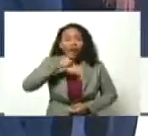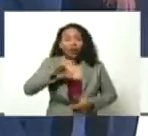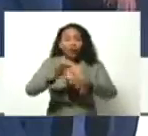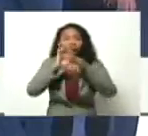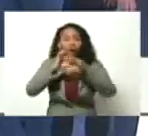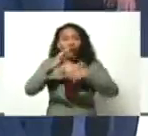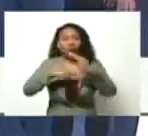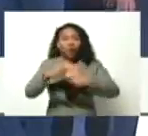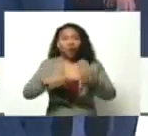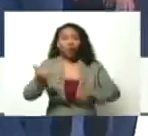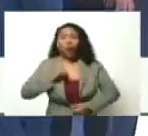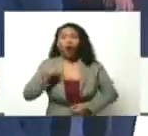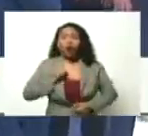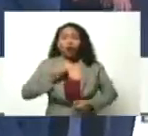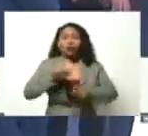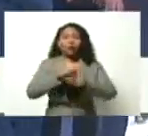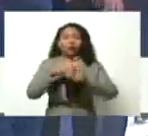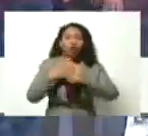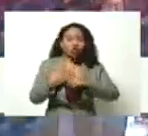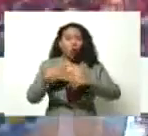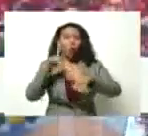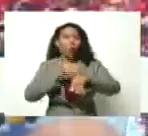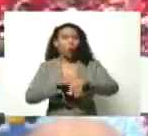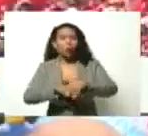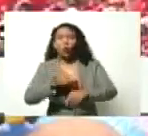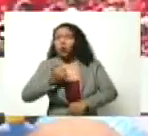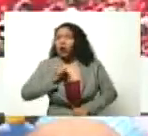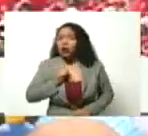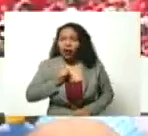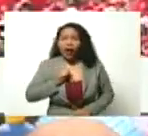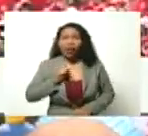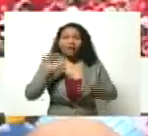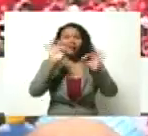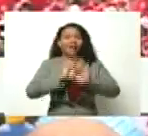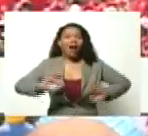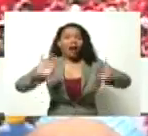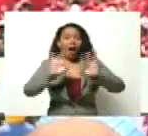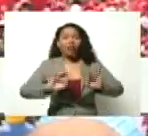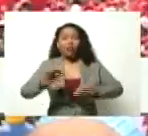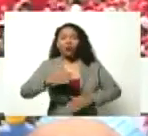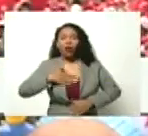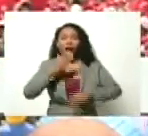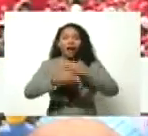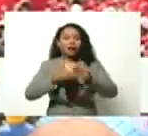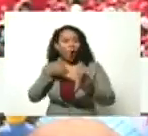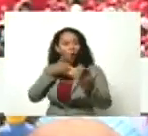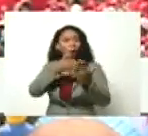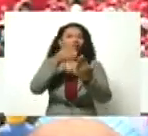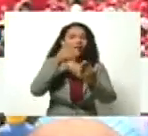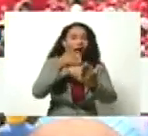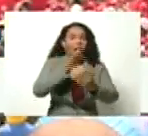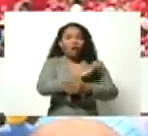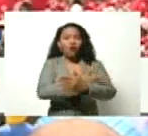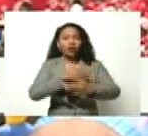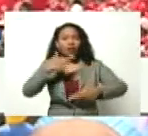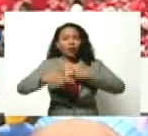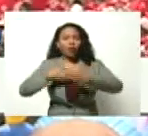en cualquier circunstancia nada ni nadie puede atentar contraloridad de la fuerza